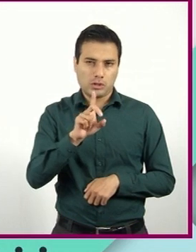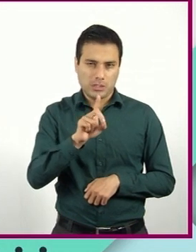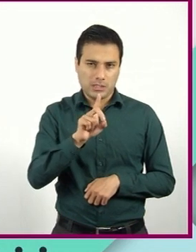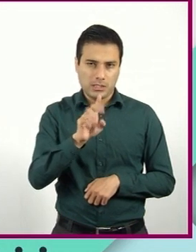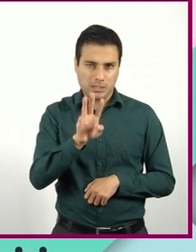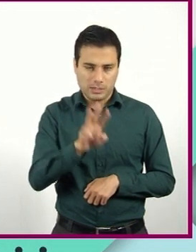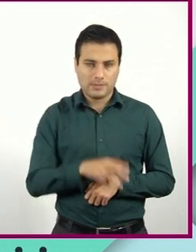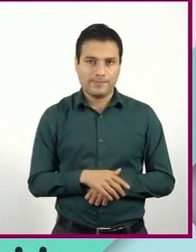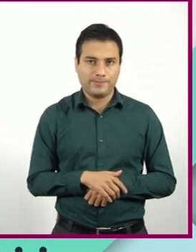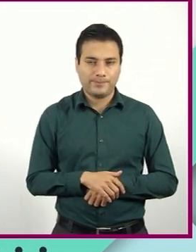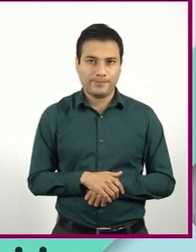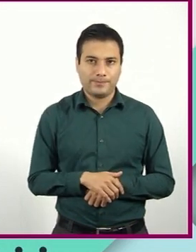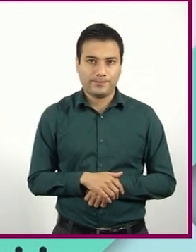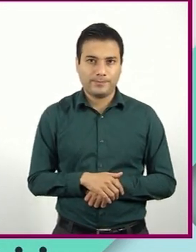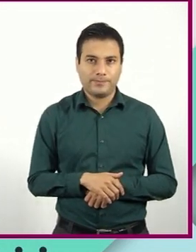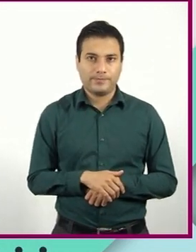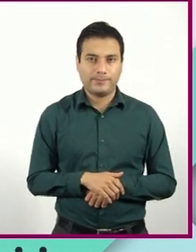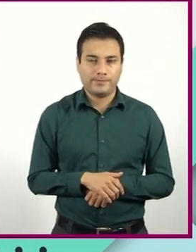233.